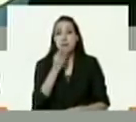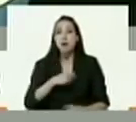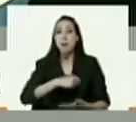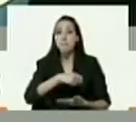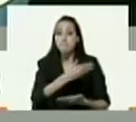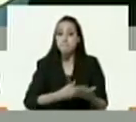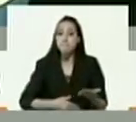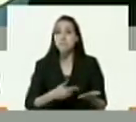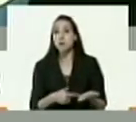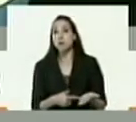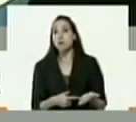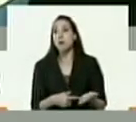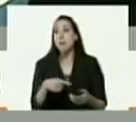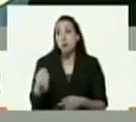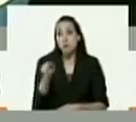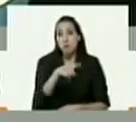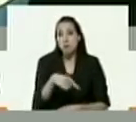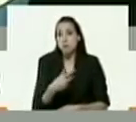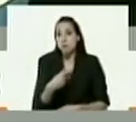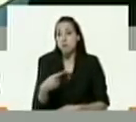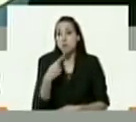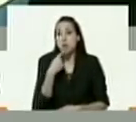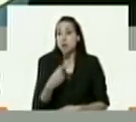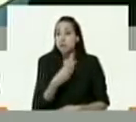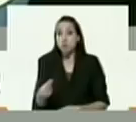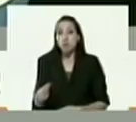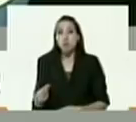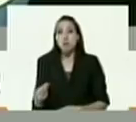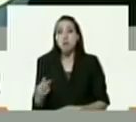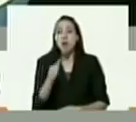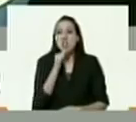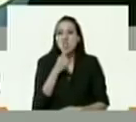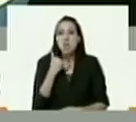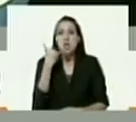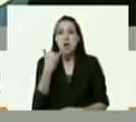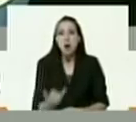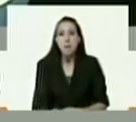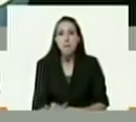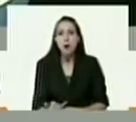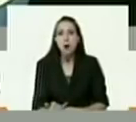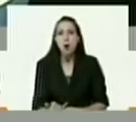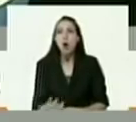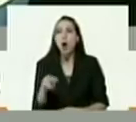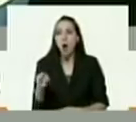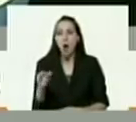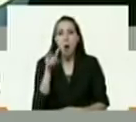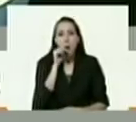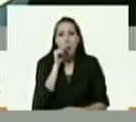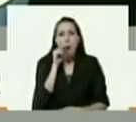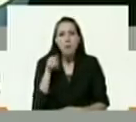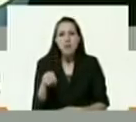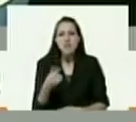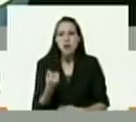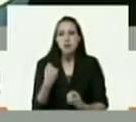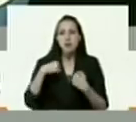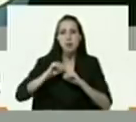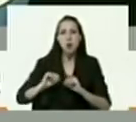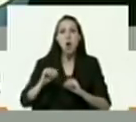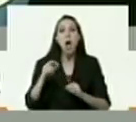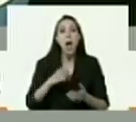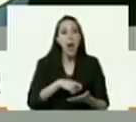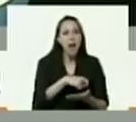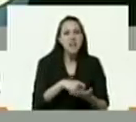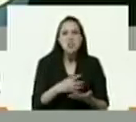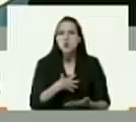negaron a firmarlo? Los miembros de la Asamblea Nacional. ¿Quiénes recibieron la llamada de Rex Tillerson a última hora y se negaron ya con el bolígrafo en la mano